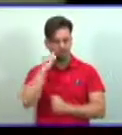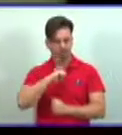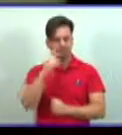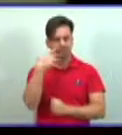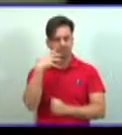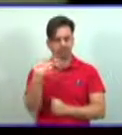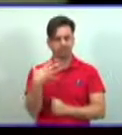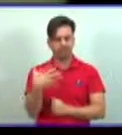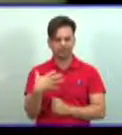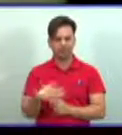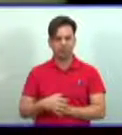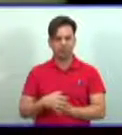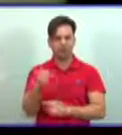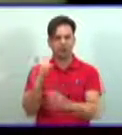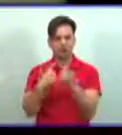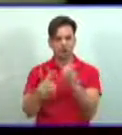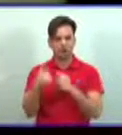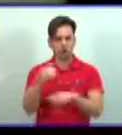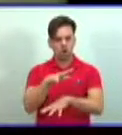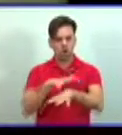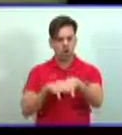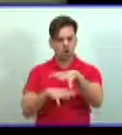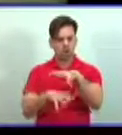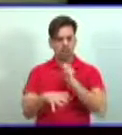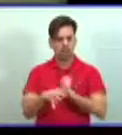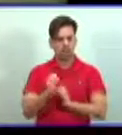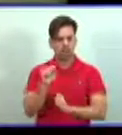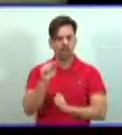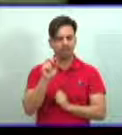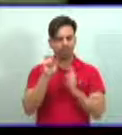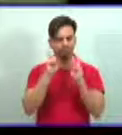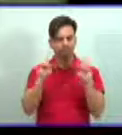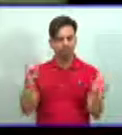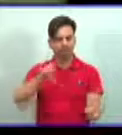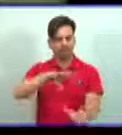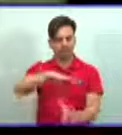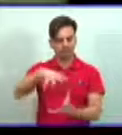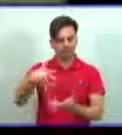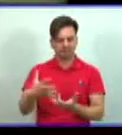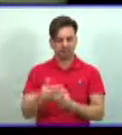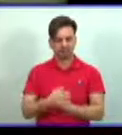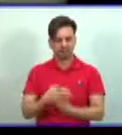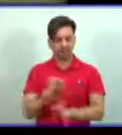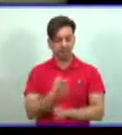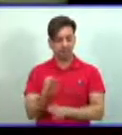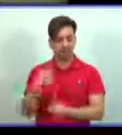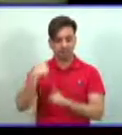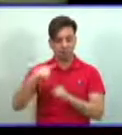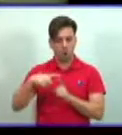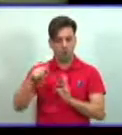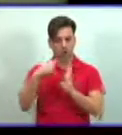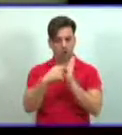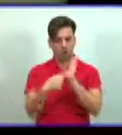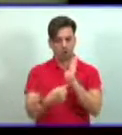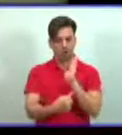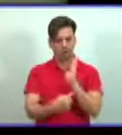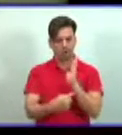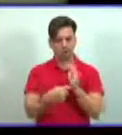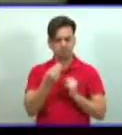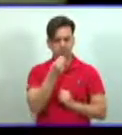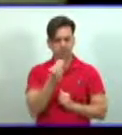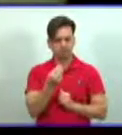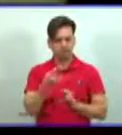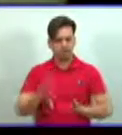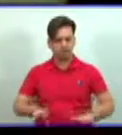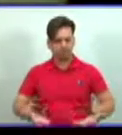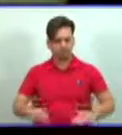algunos de los seres vivos que habitan en nuestro planeta. Pero veamos otro de los elementos que nos permiten asociar a la atmósfera con el